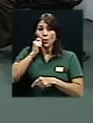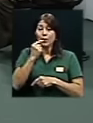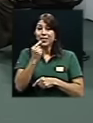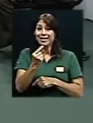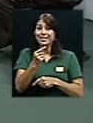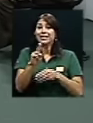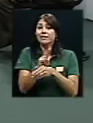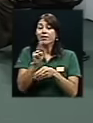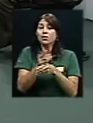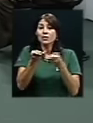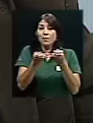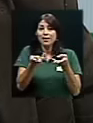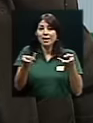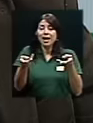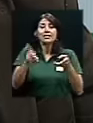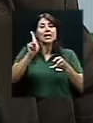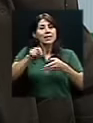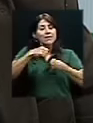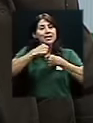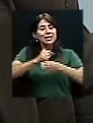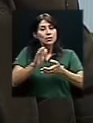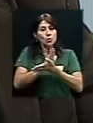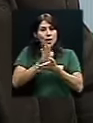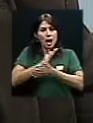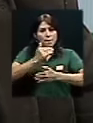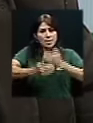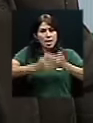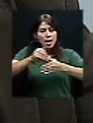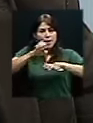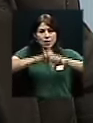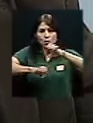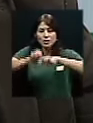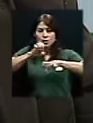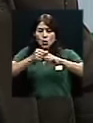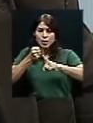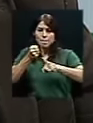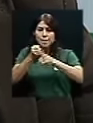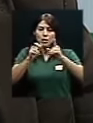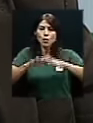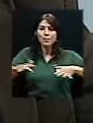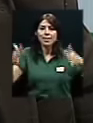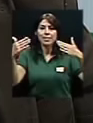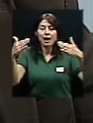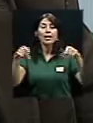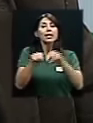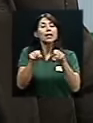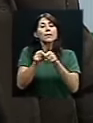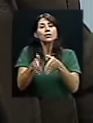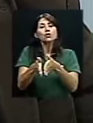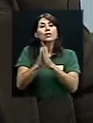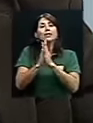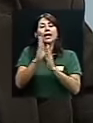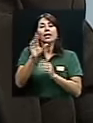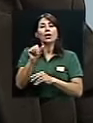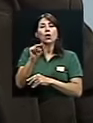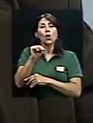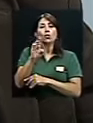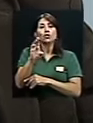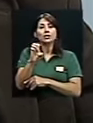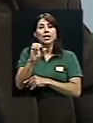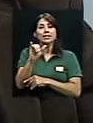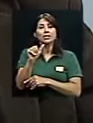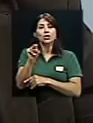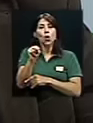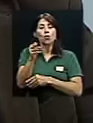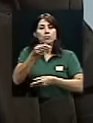tiene que hacer un trámite de evaluación de impacto ambiental individual y solicitar la concesión. Aquí se está sumando